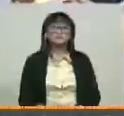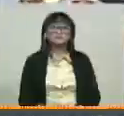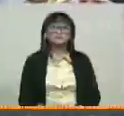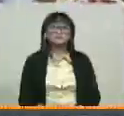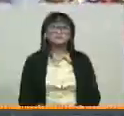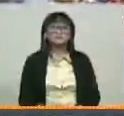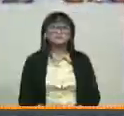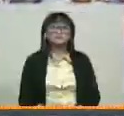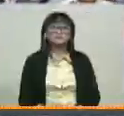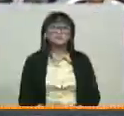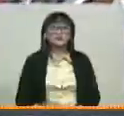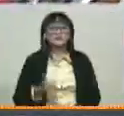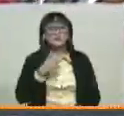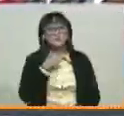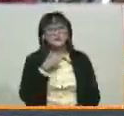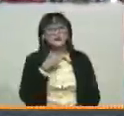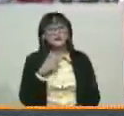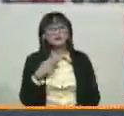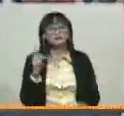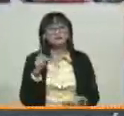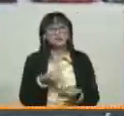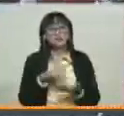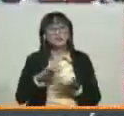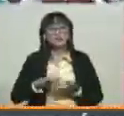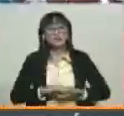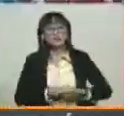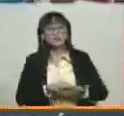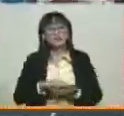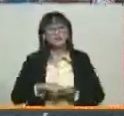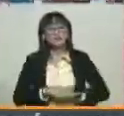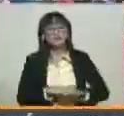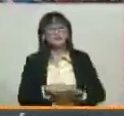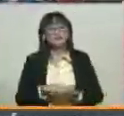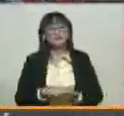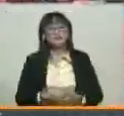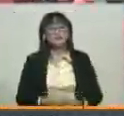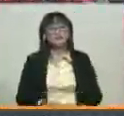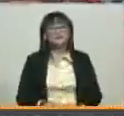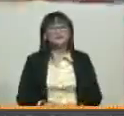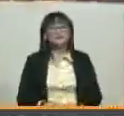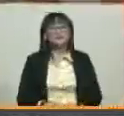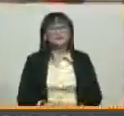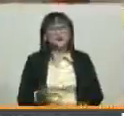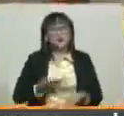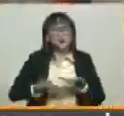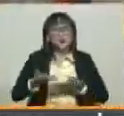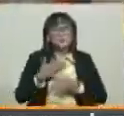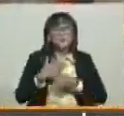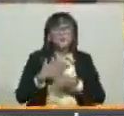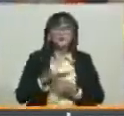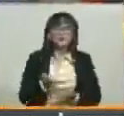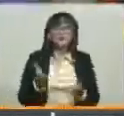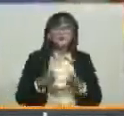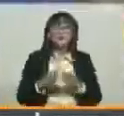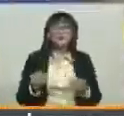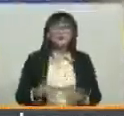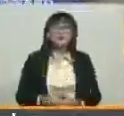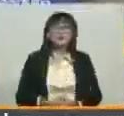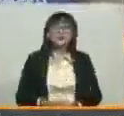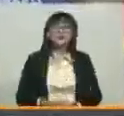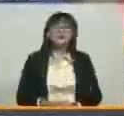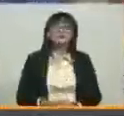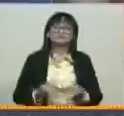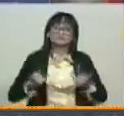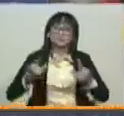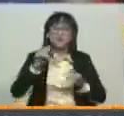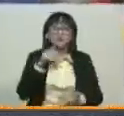Es de lo que más me gusta cuando vengo a Trujillo. Poder compartir con ustedes, amado